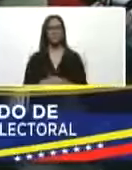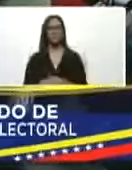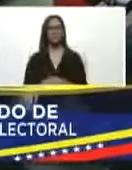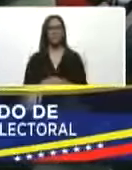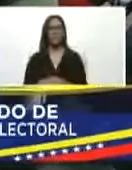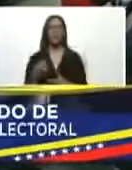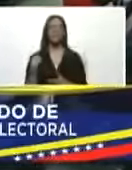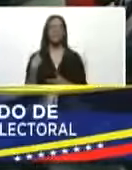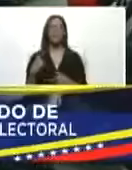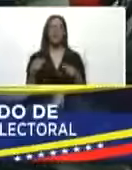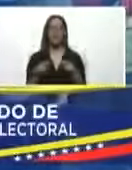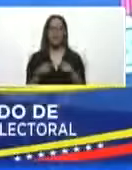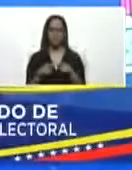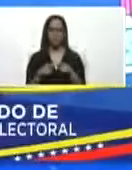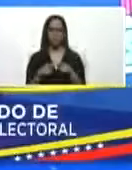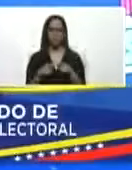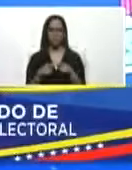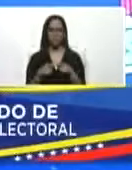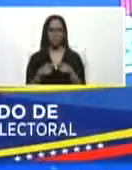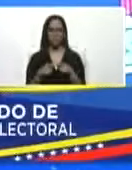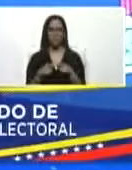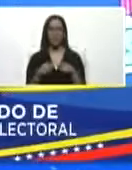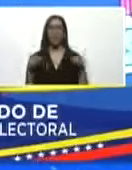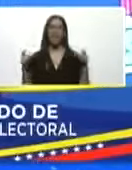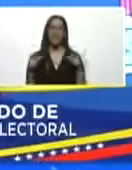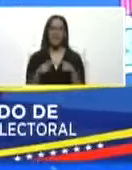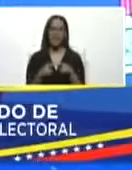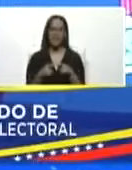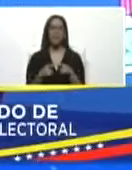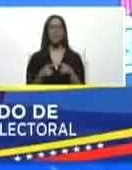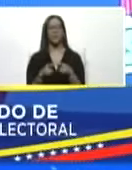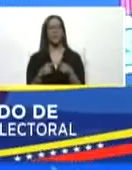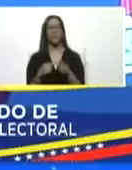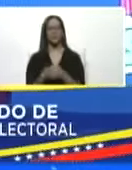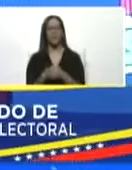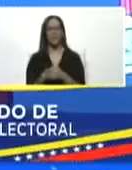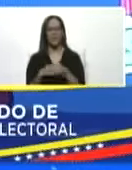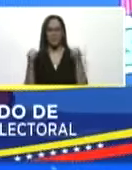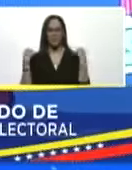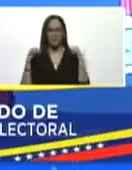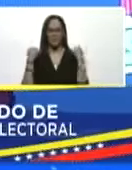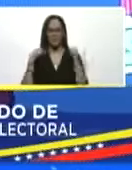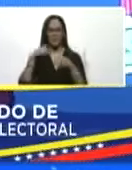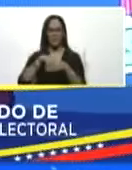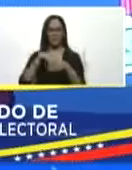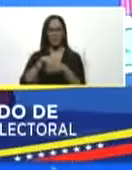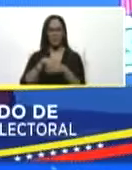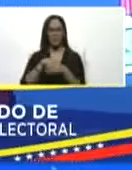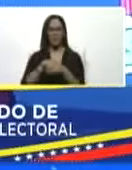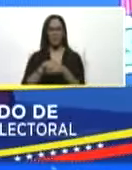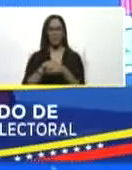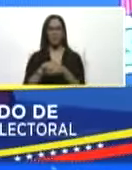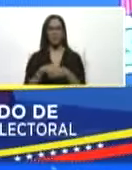El primer equipo, equipo de la estrategia electoral.